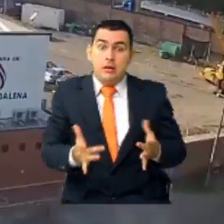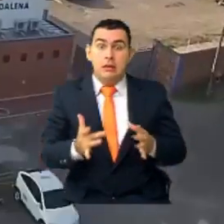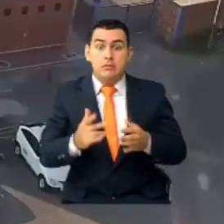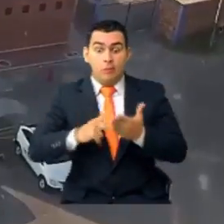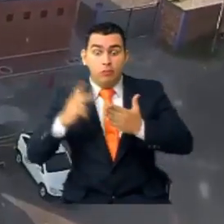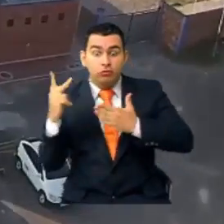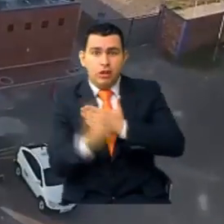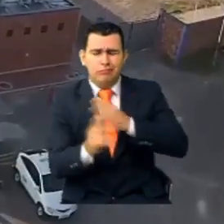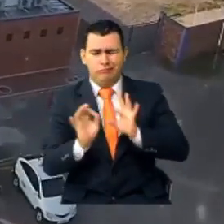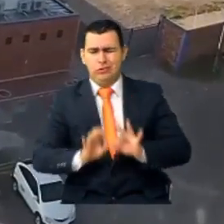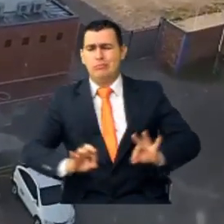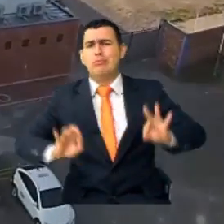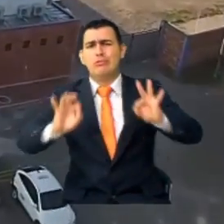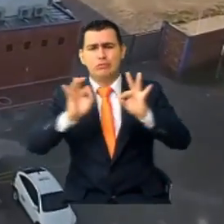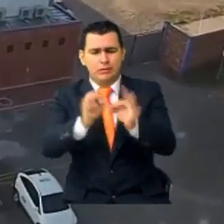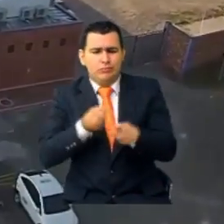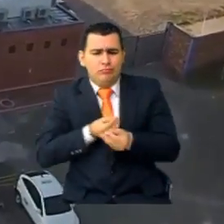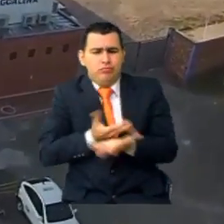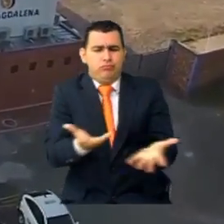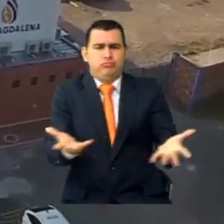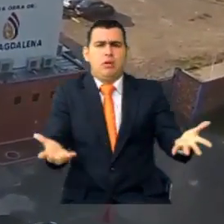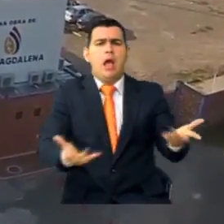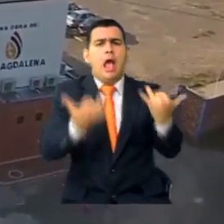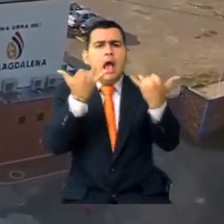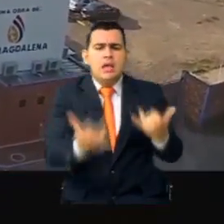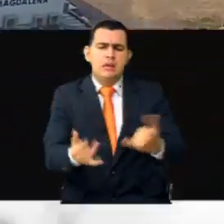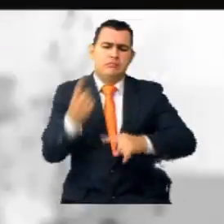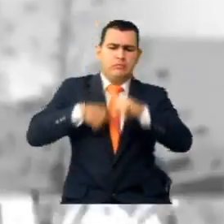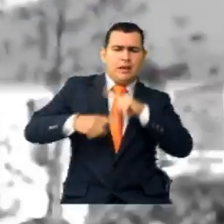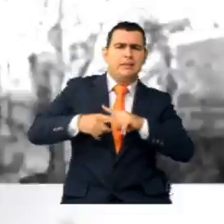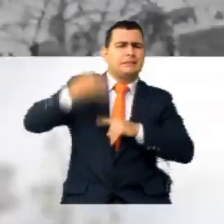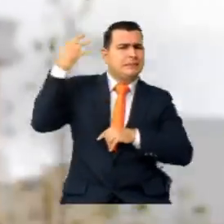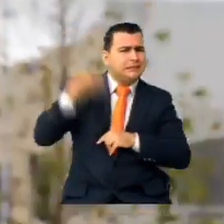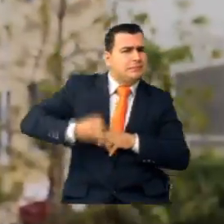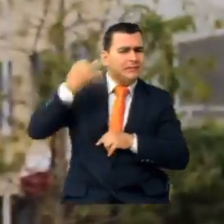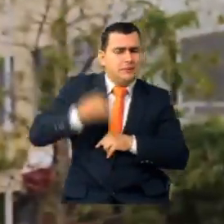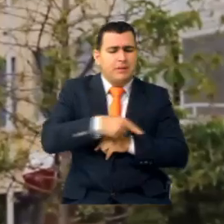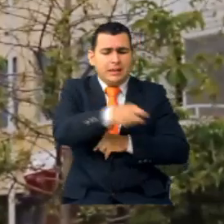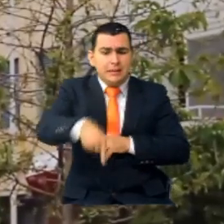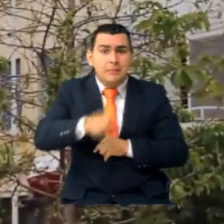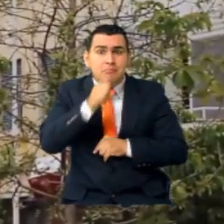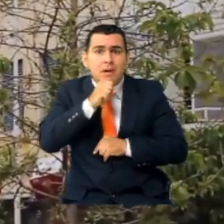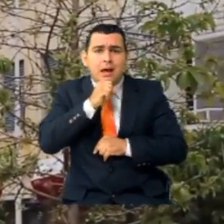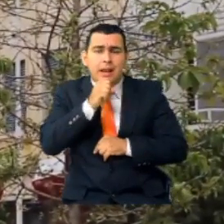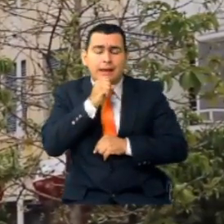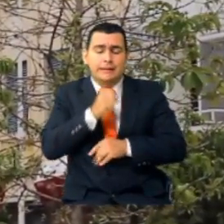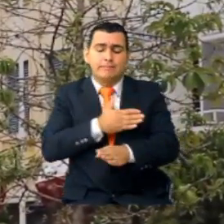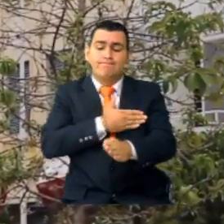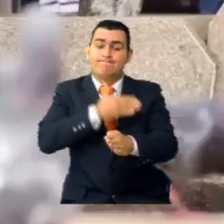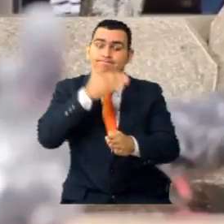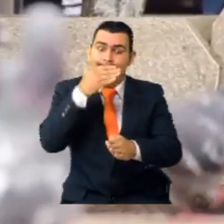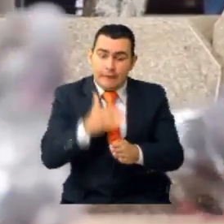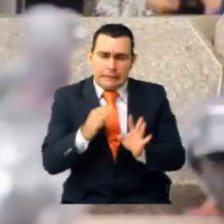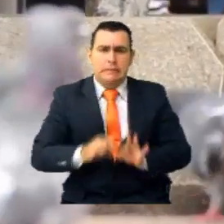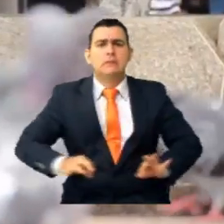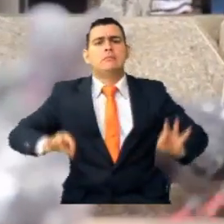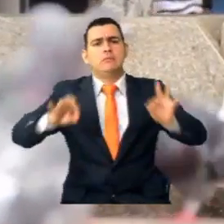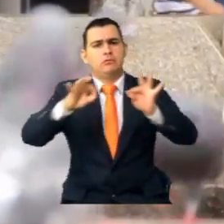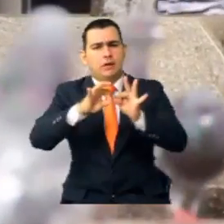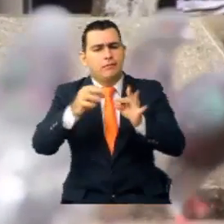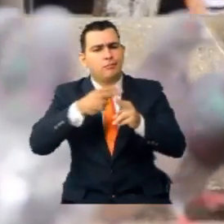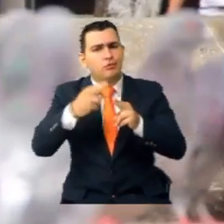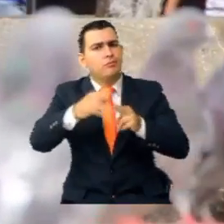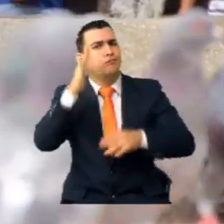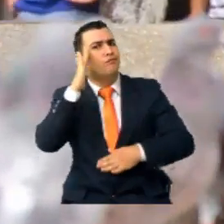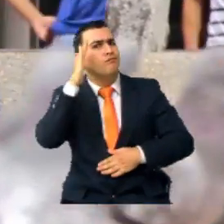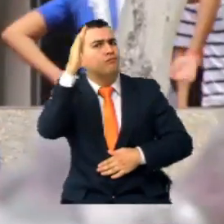aquí se generan. Y es por lo anterior que siempre se habla del crucial momento que vive la ciudad frente a su fortalecimiento y proyección. Ahora se vive uno